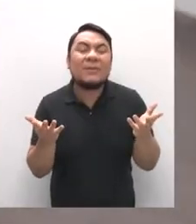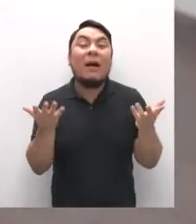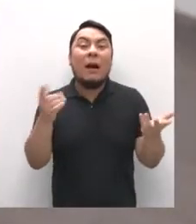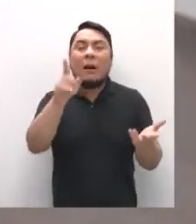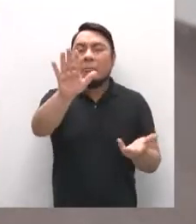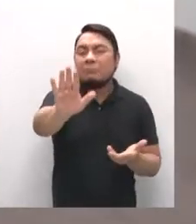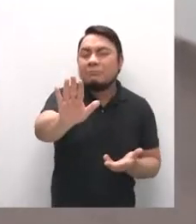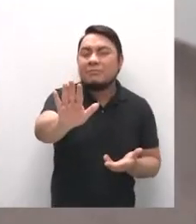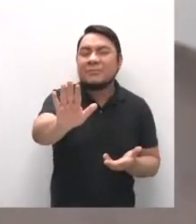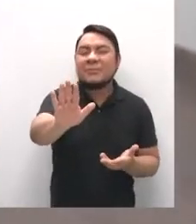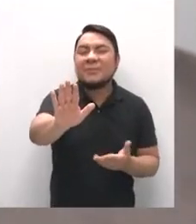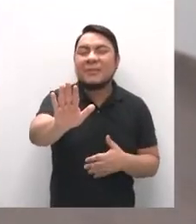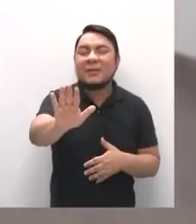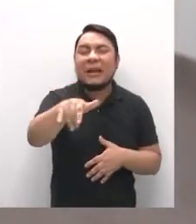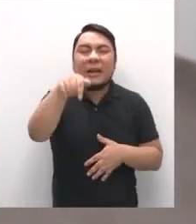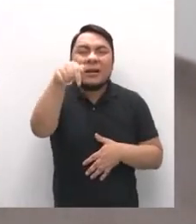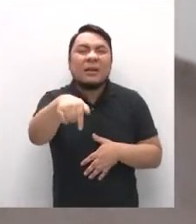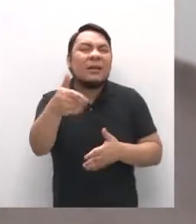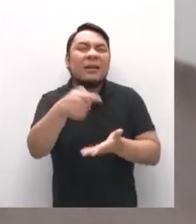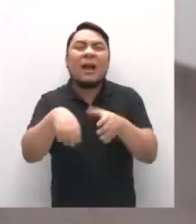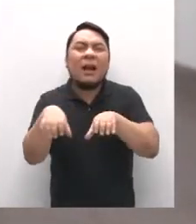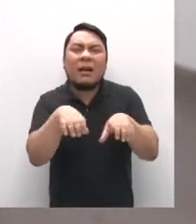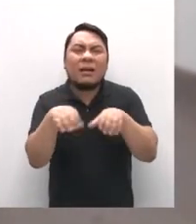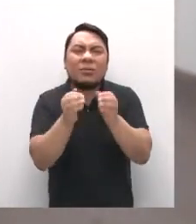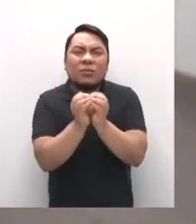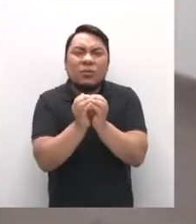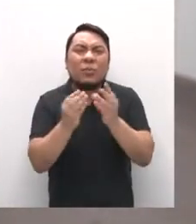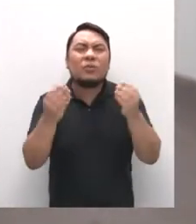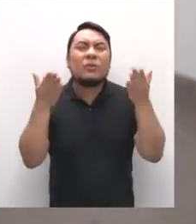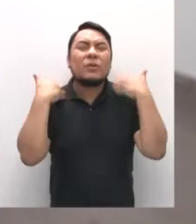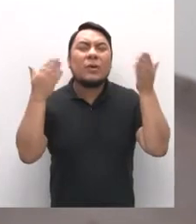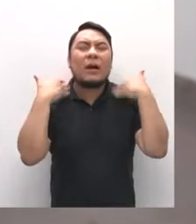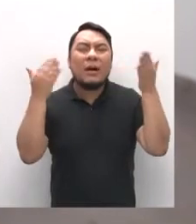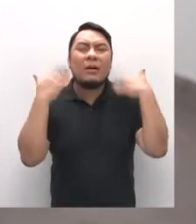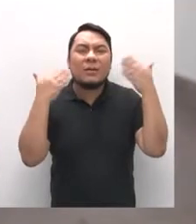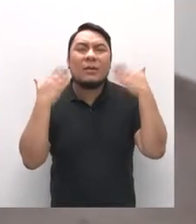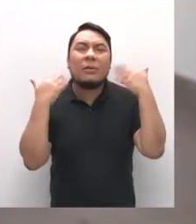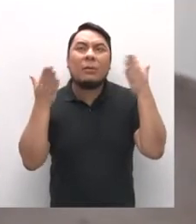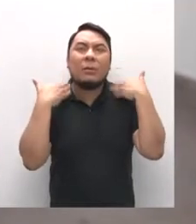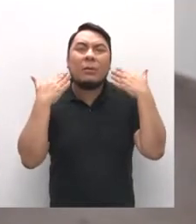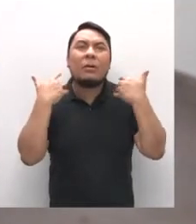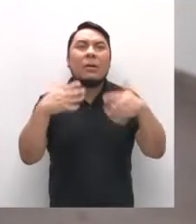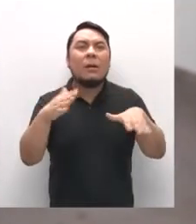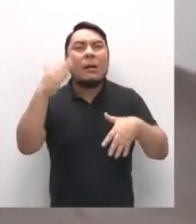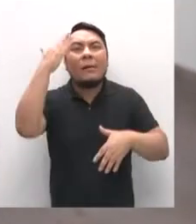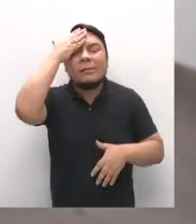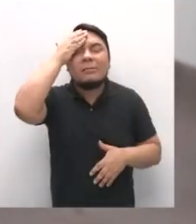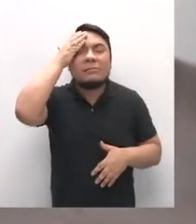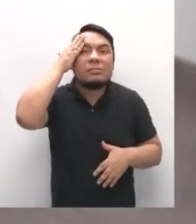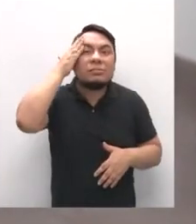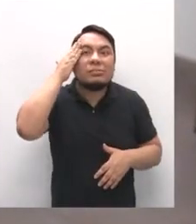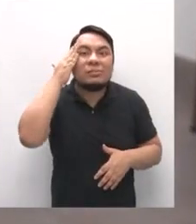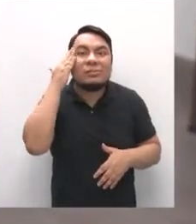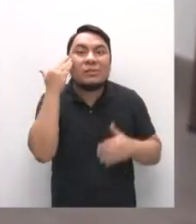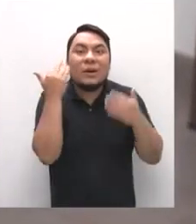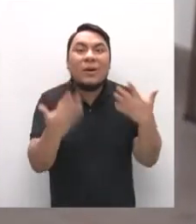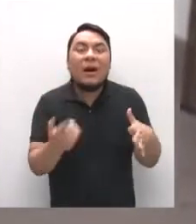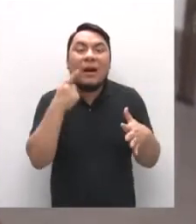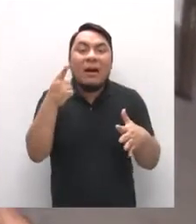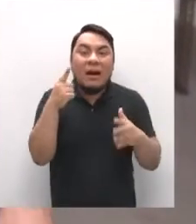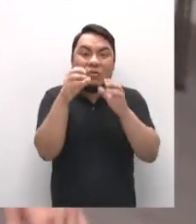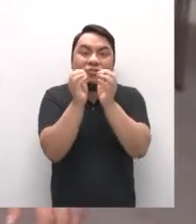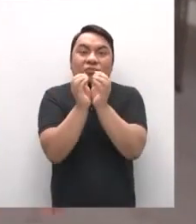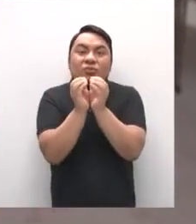un momento. Está haciendo mucho calor. Y ahora... el